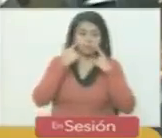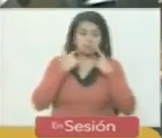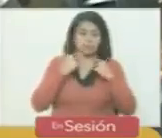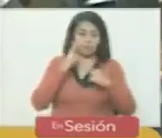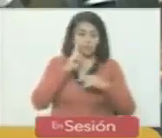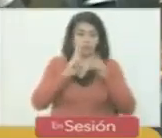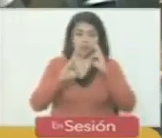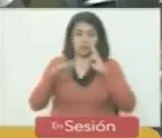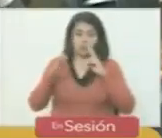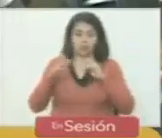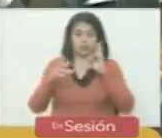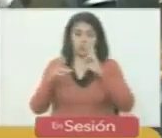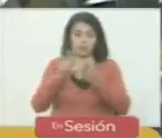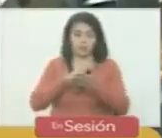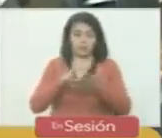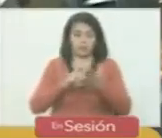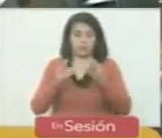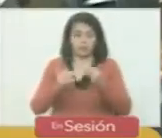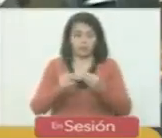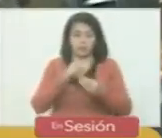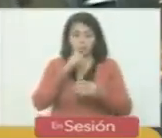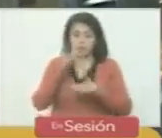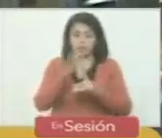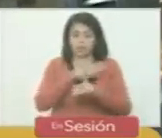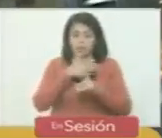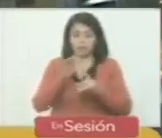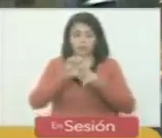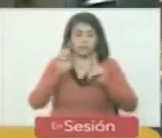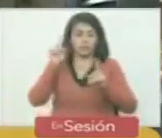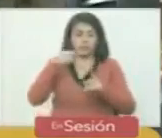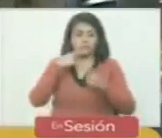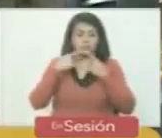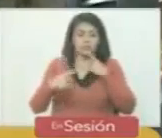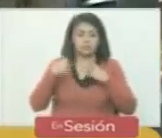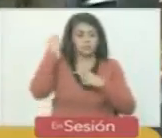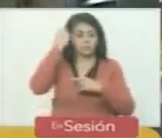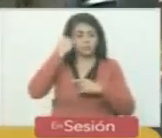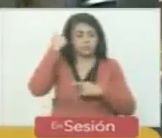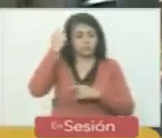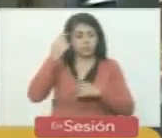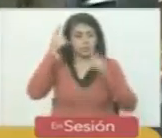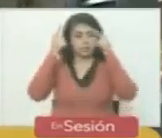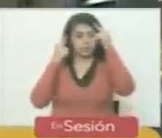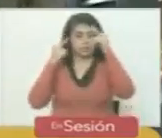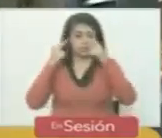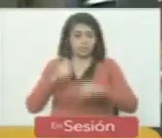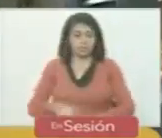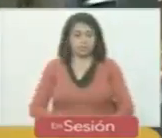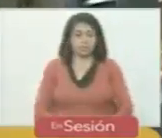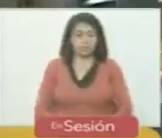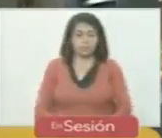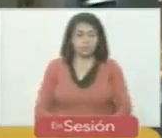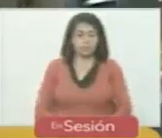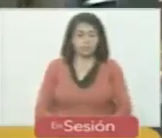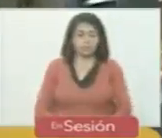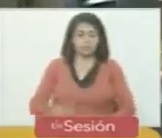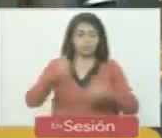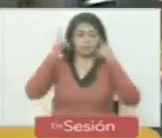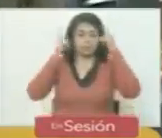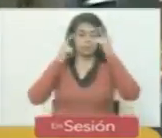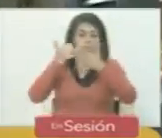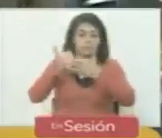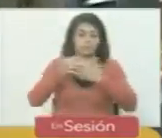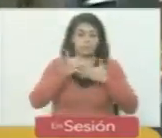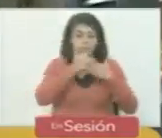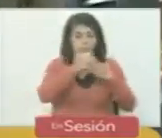salen cuando yo leo tanto maltrato, pero también cuando pienso en Hugo Chávez. Hugo Chávez nos